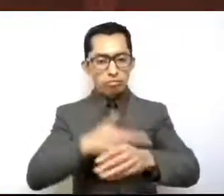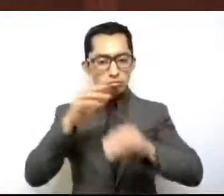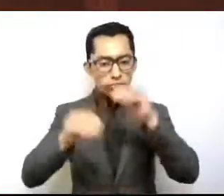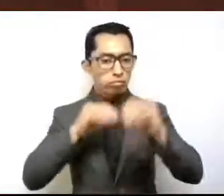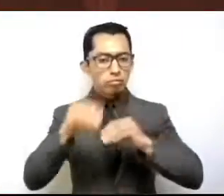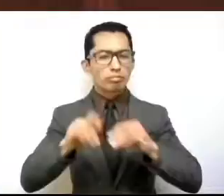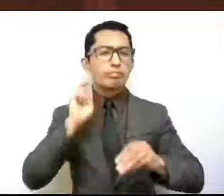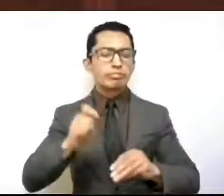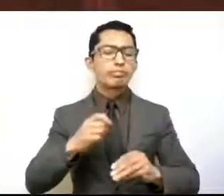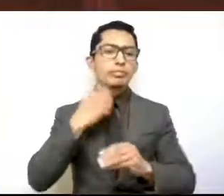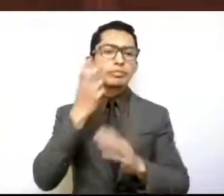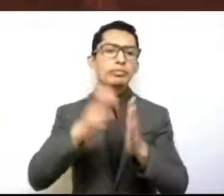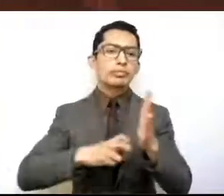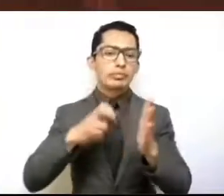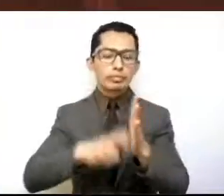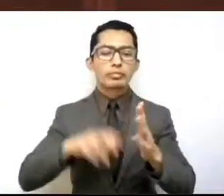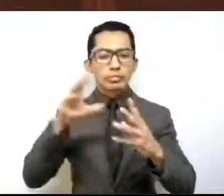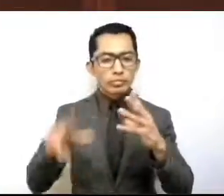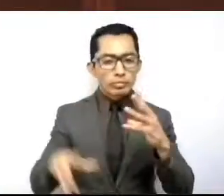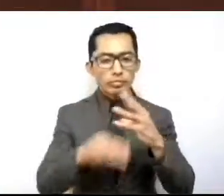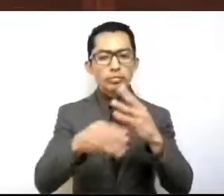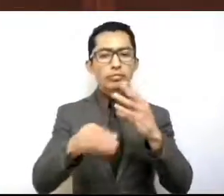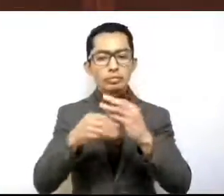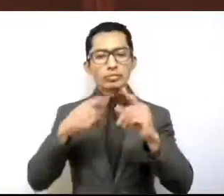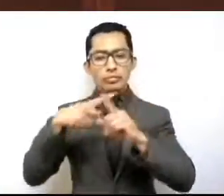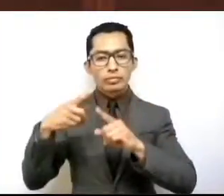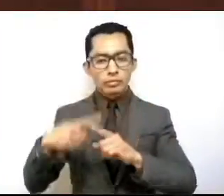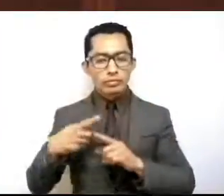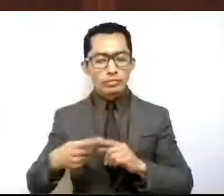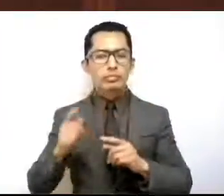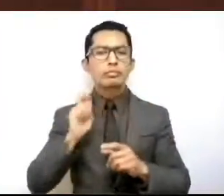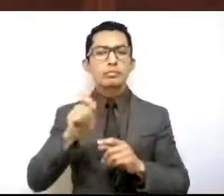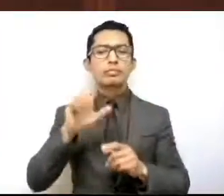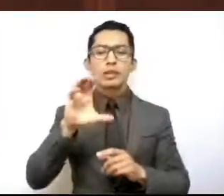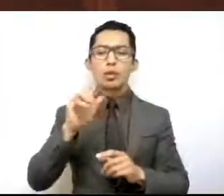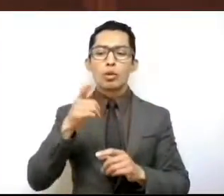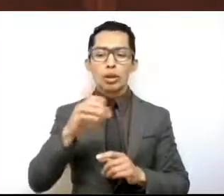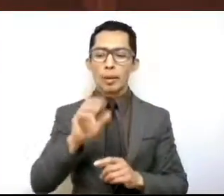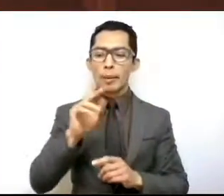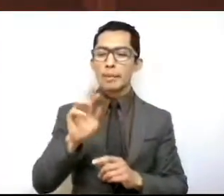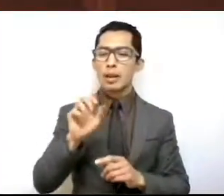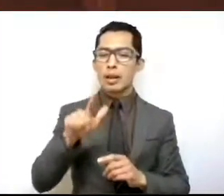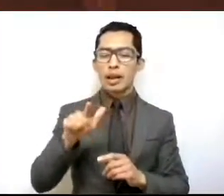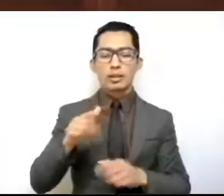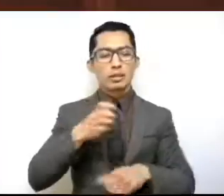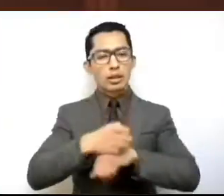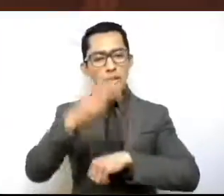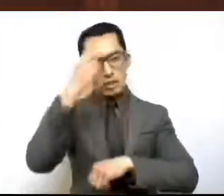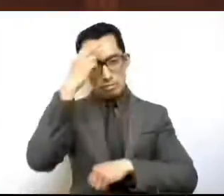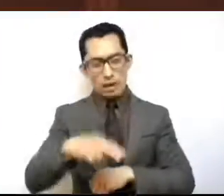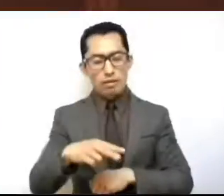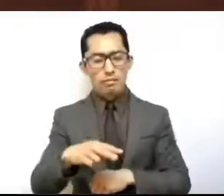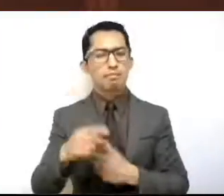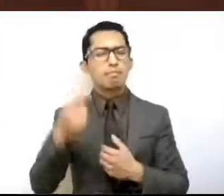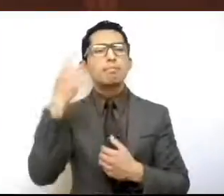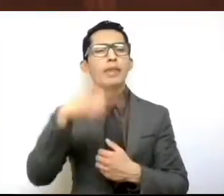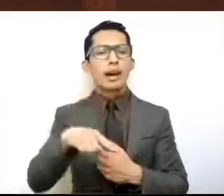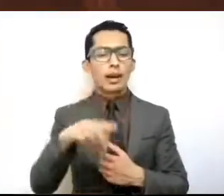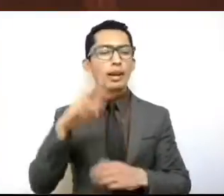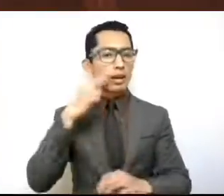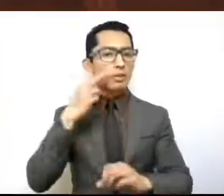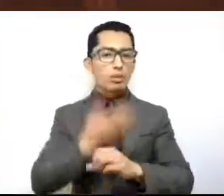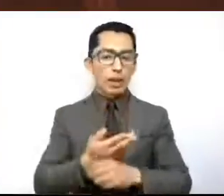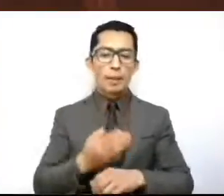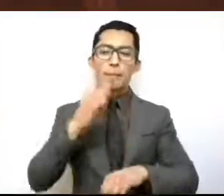el que se reforman y adicionan diversas disposiciones del Código Penal del Estado de México en materia de responsabilidad